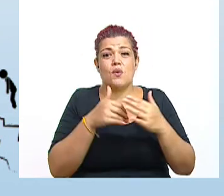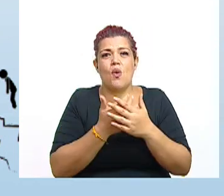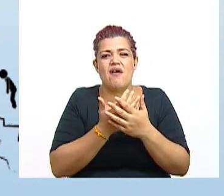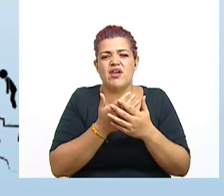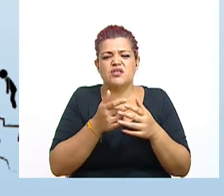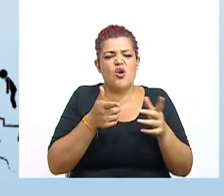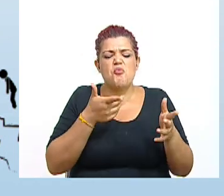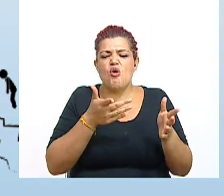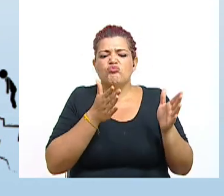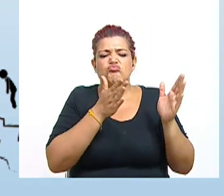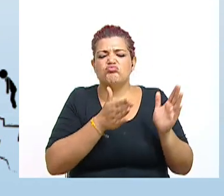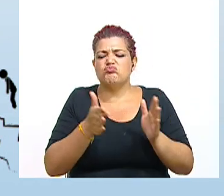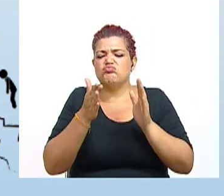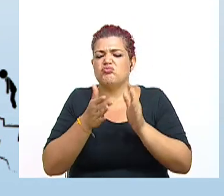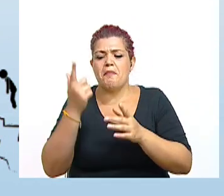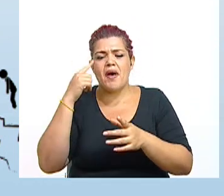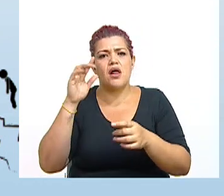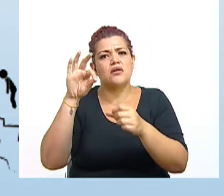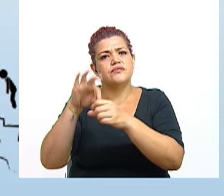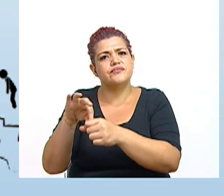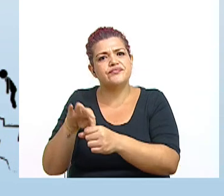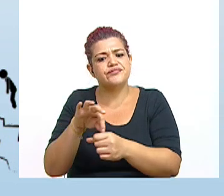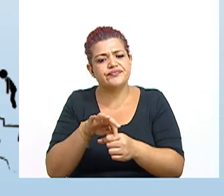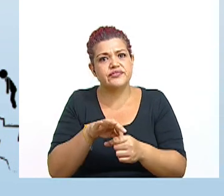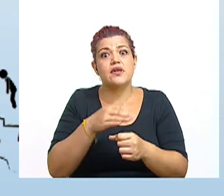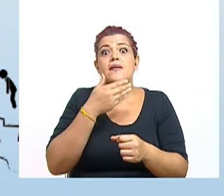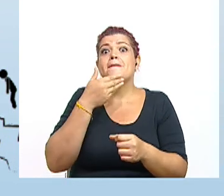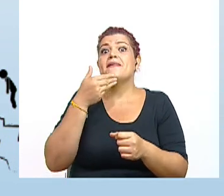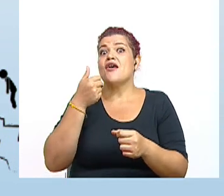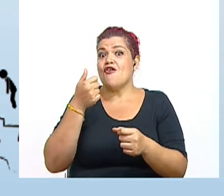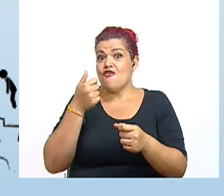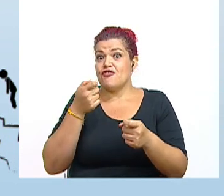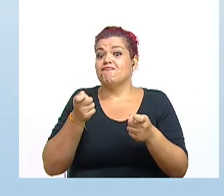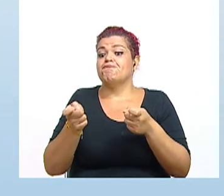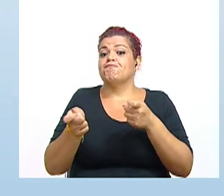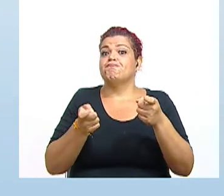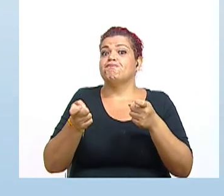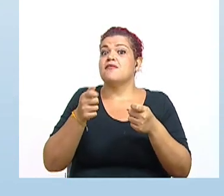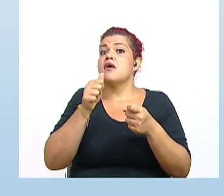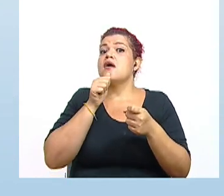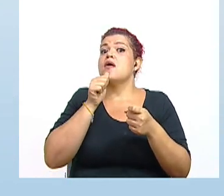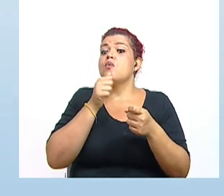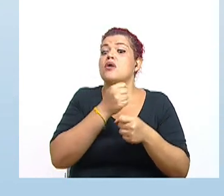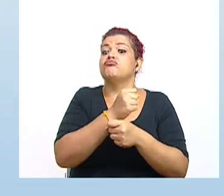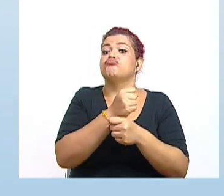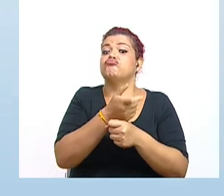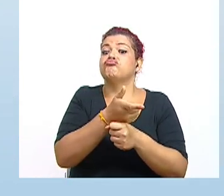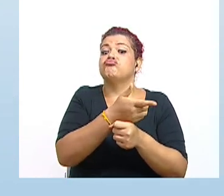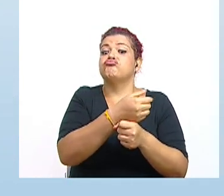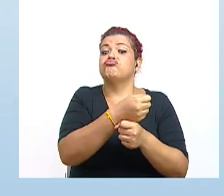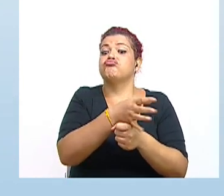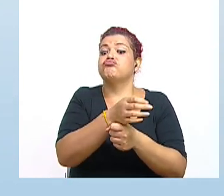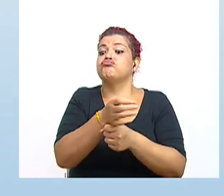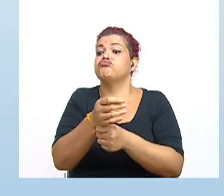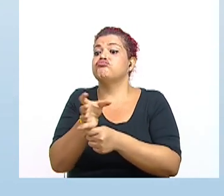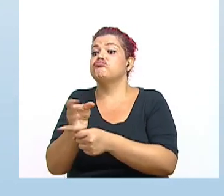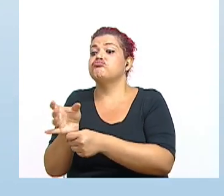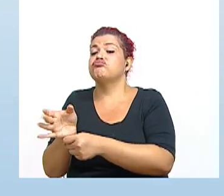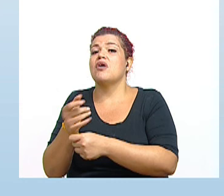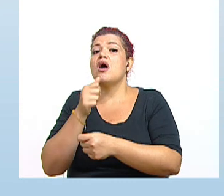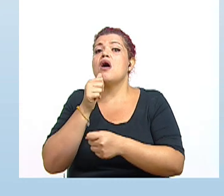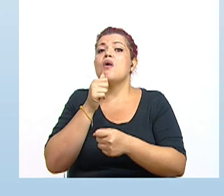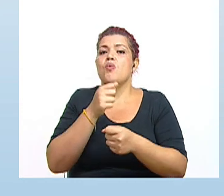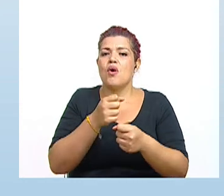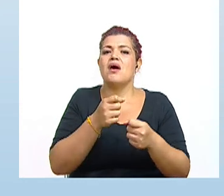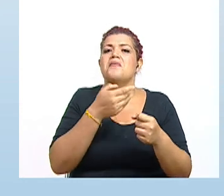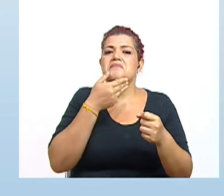para redistribuir el área de cultivo y un mejor manejo del recurso hídrico. En el caso de las inundaciones,